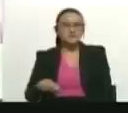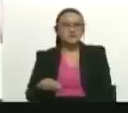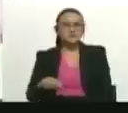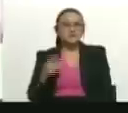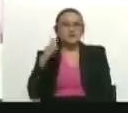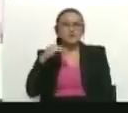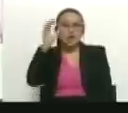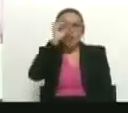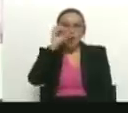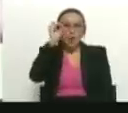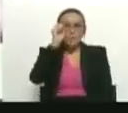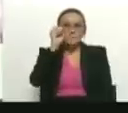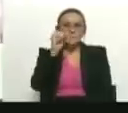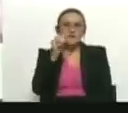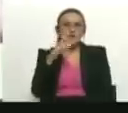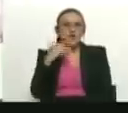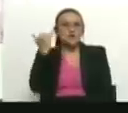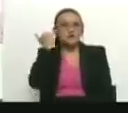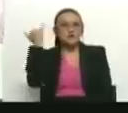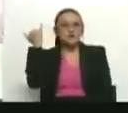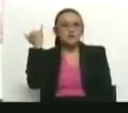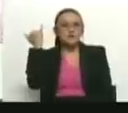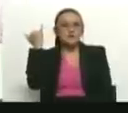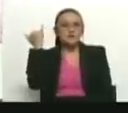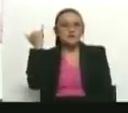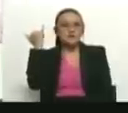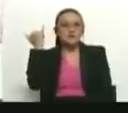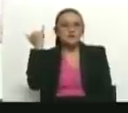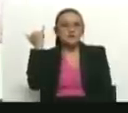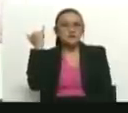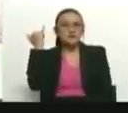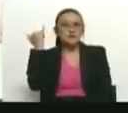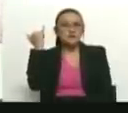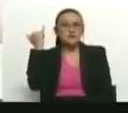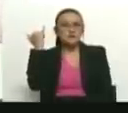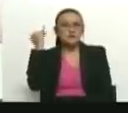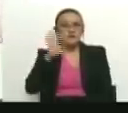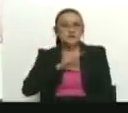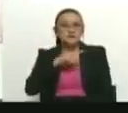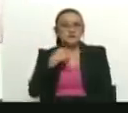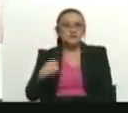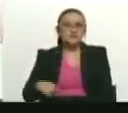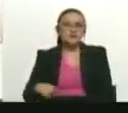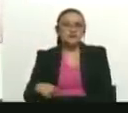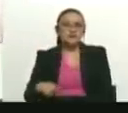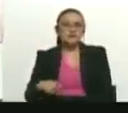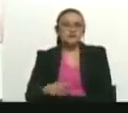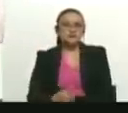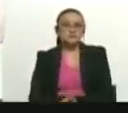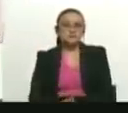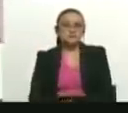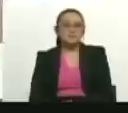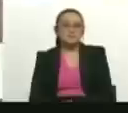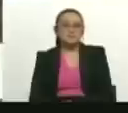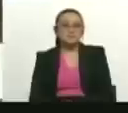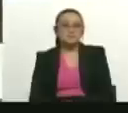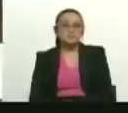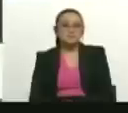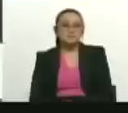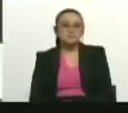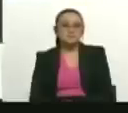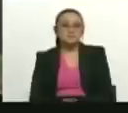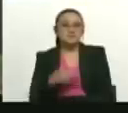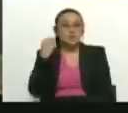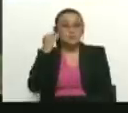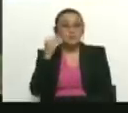opinaría usted de la iniciativa de China? Yo creo que el